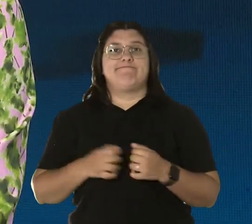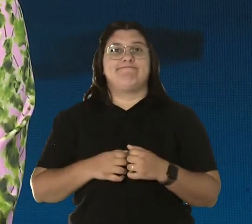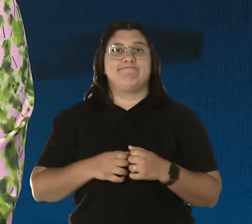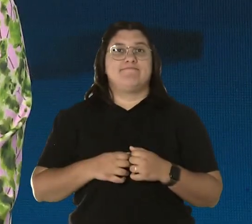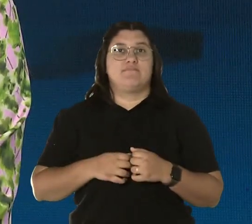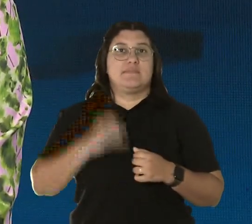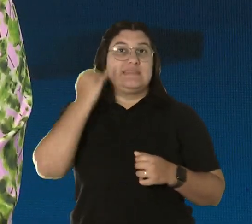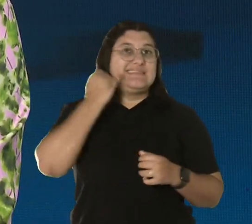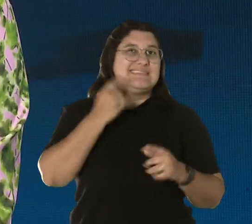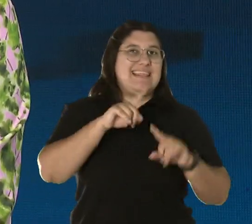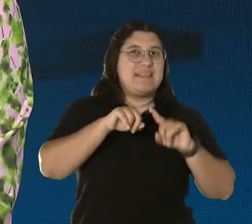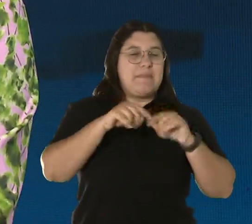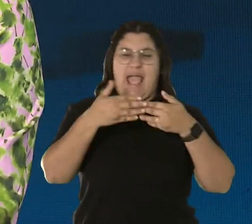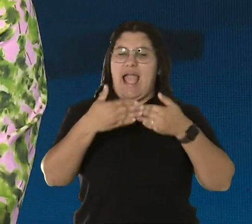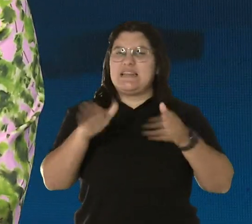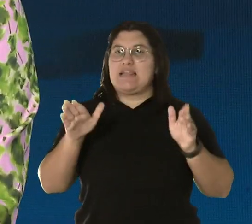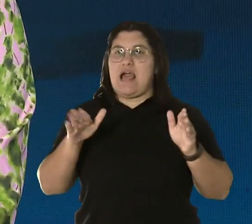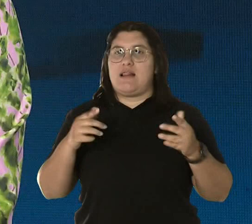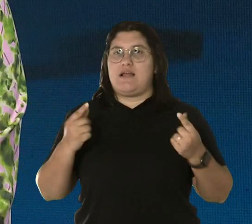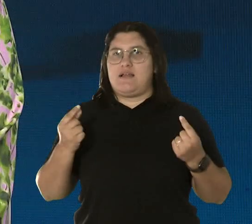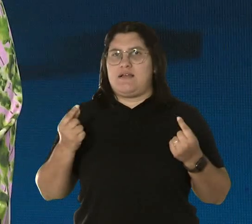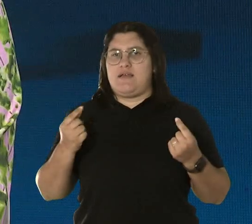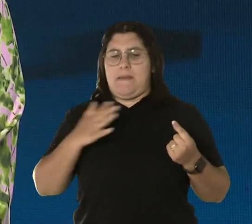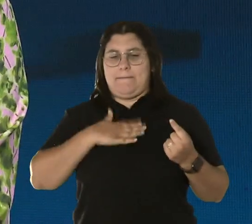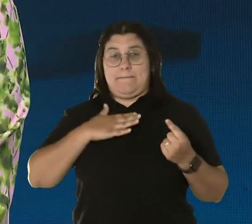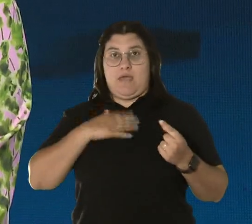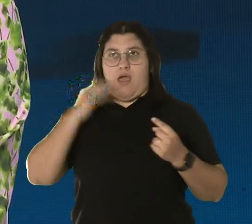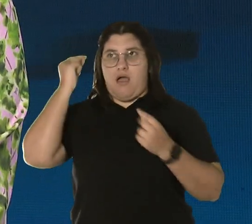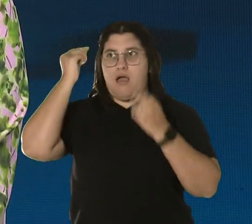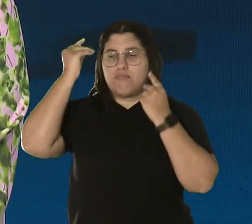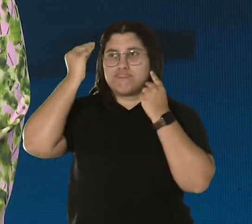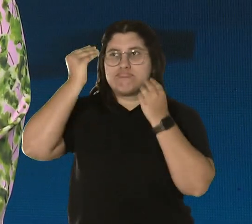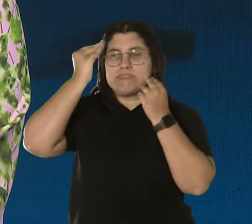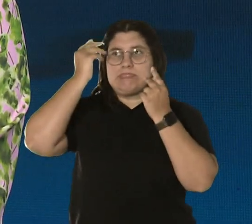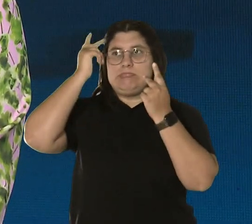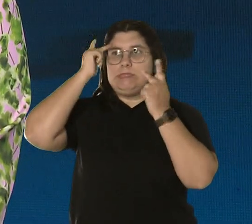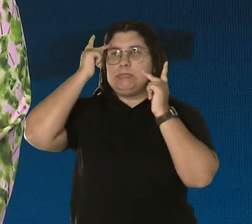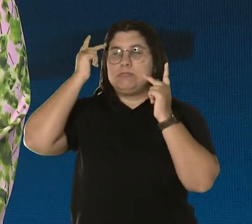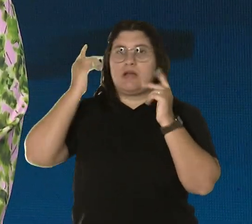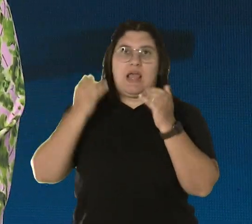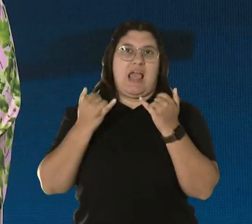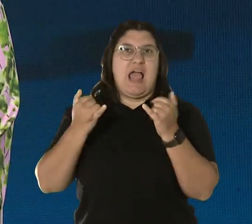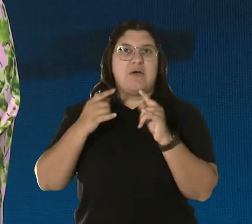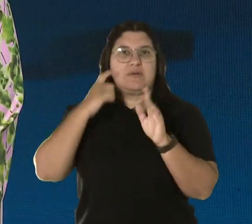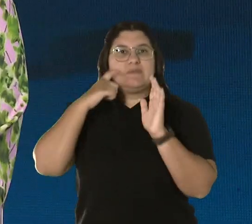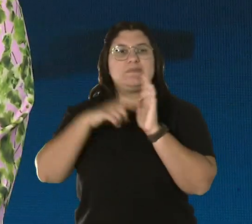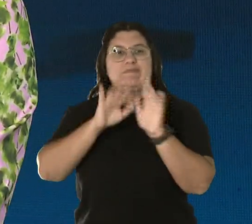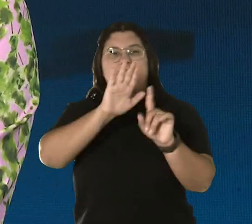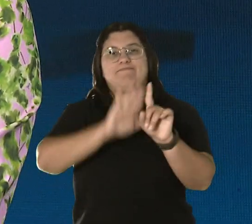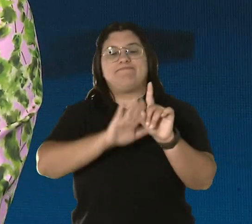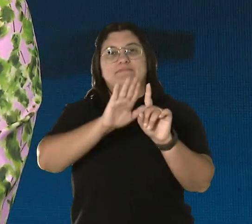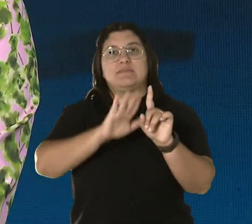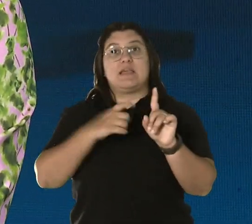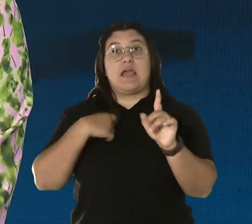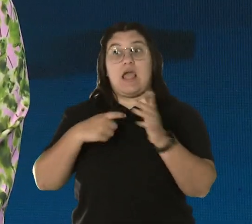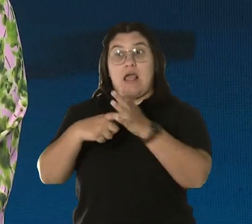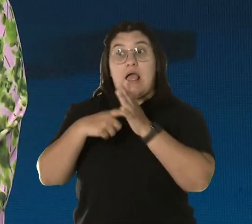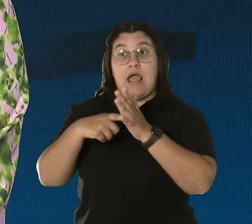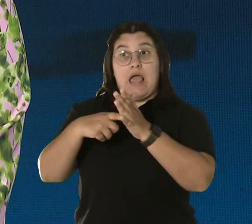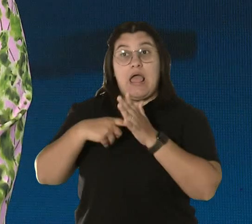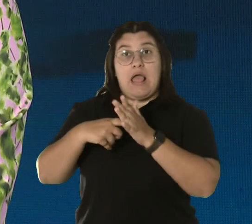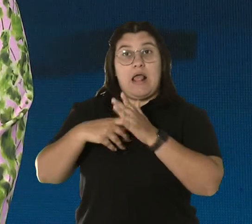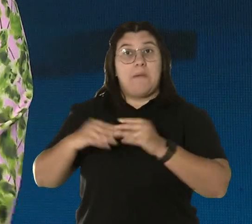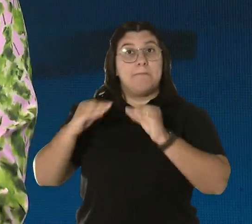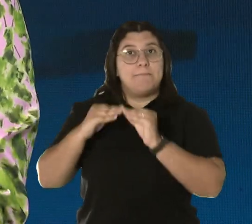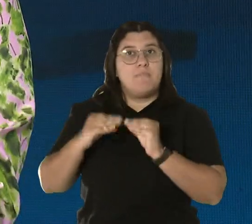si estamos hablando en general, mi preocupación mayor con el perfil ahora del profesional es que exige más a